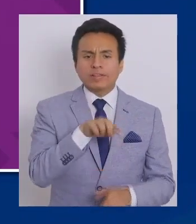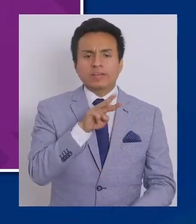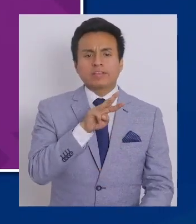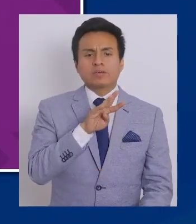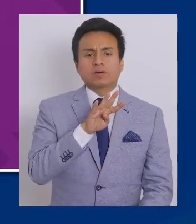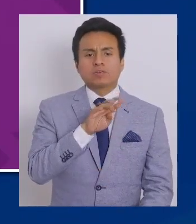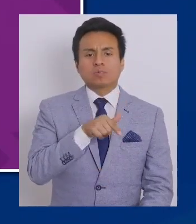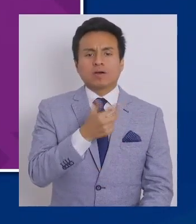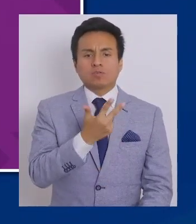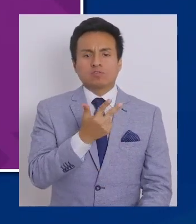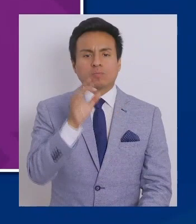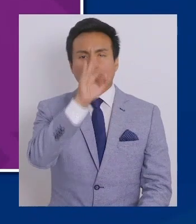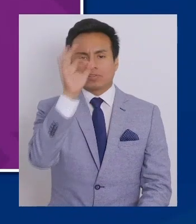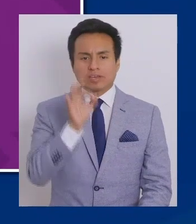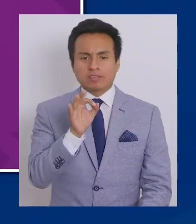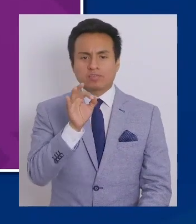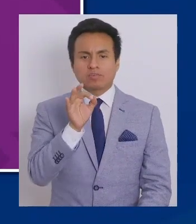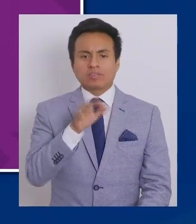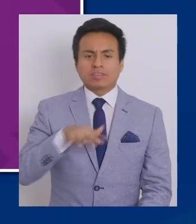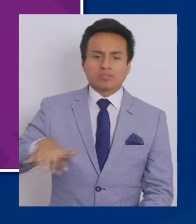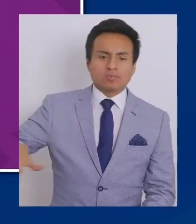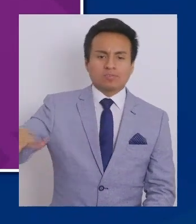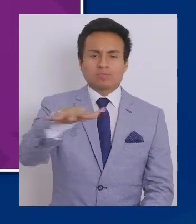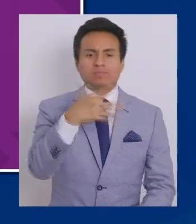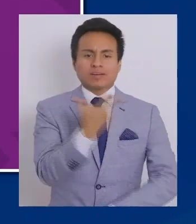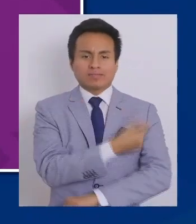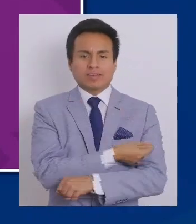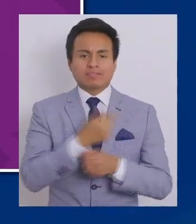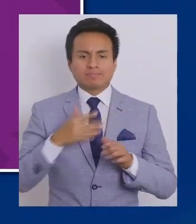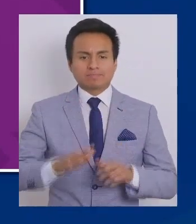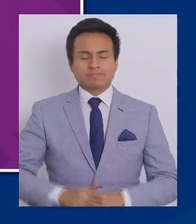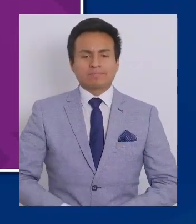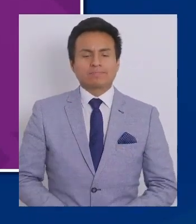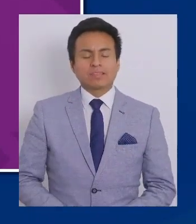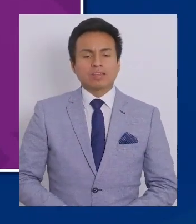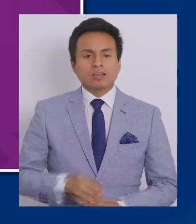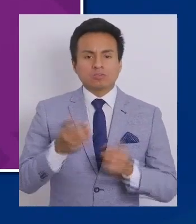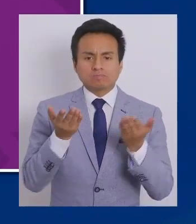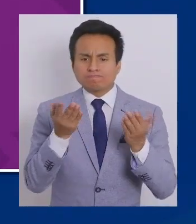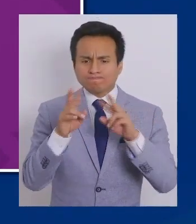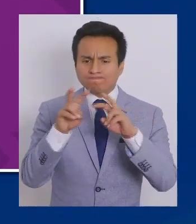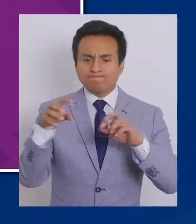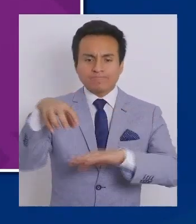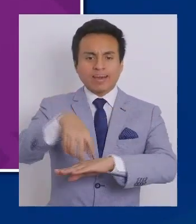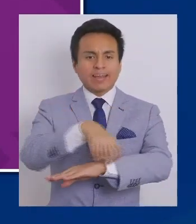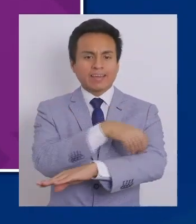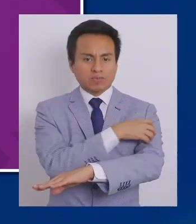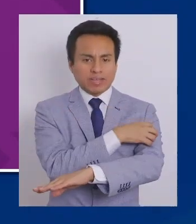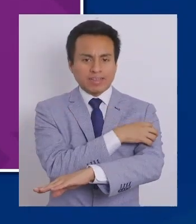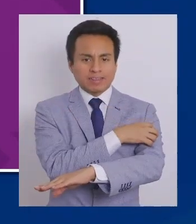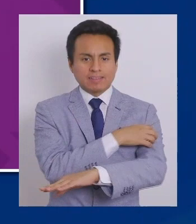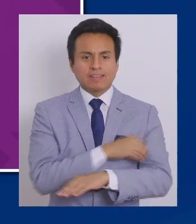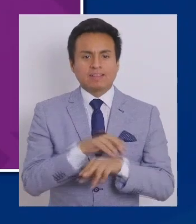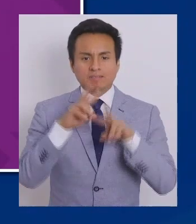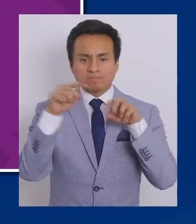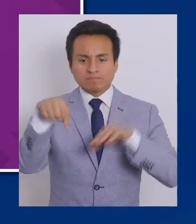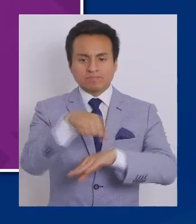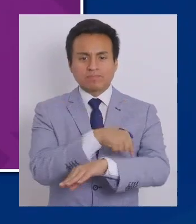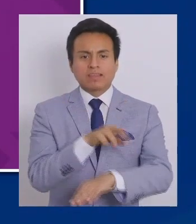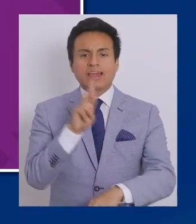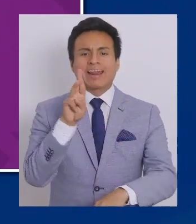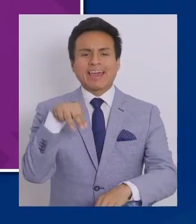8% de los del universo vacunado si gana hacemos un análisis regional obviamente la región